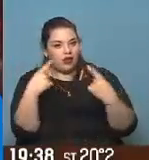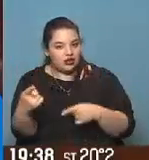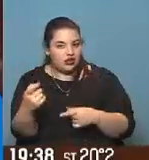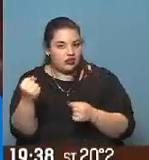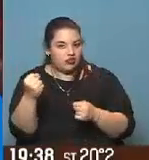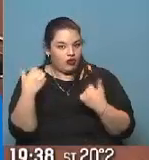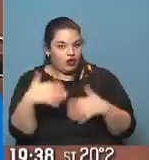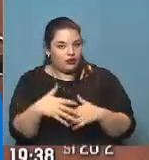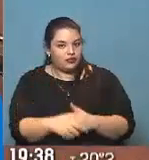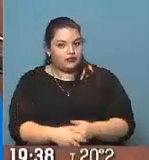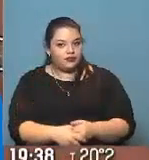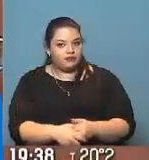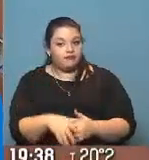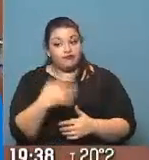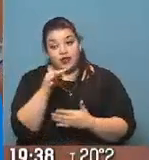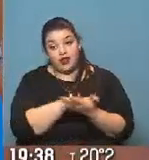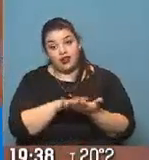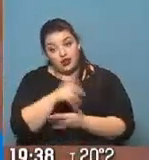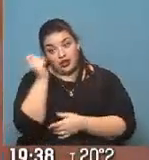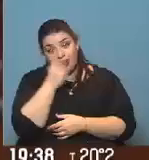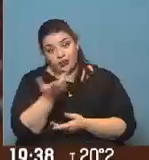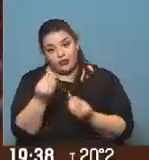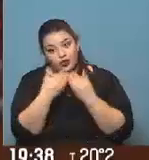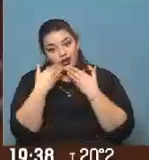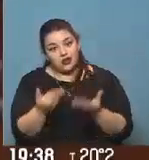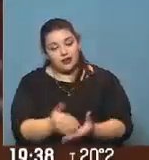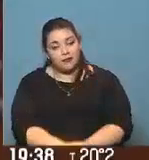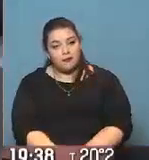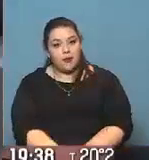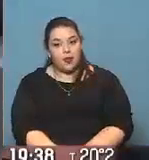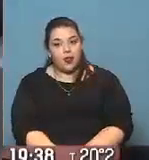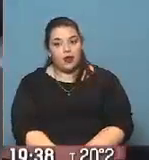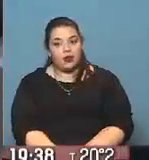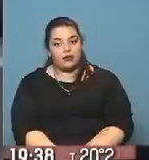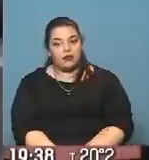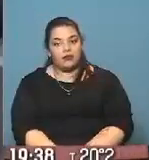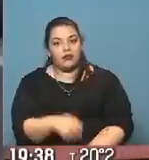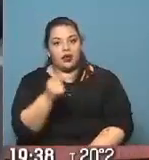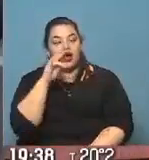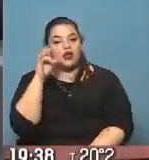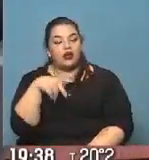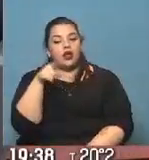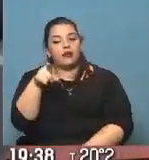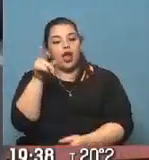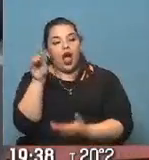muy distinto. A resolver con urgencia. Adrián, muchísimas gracias. Por favor, un placer. Adrián Trócoli es abogado